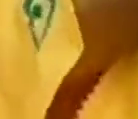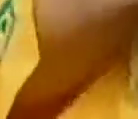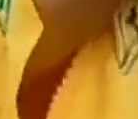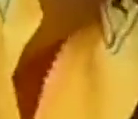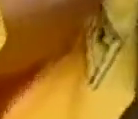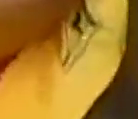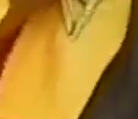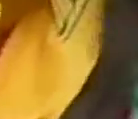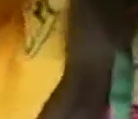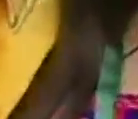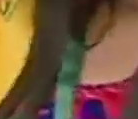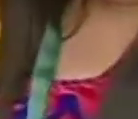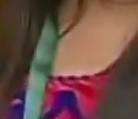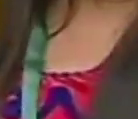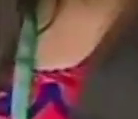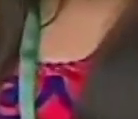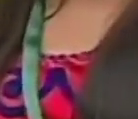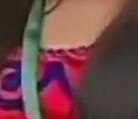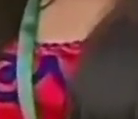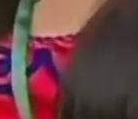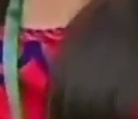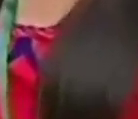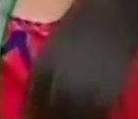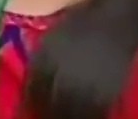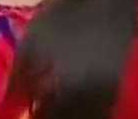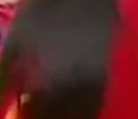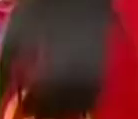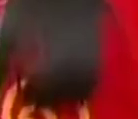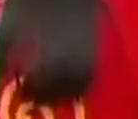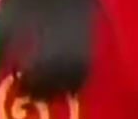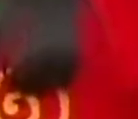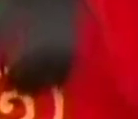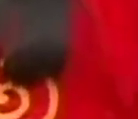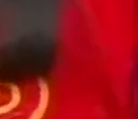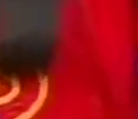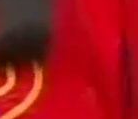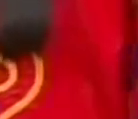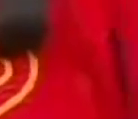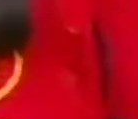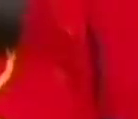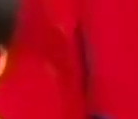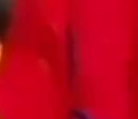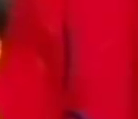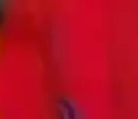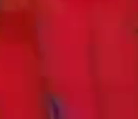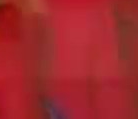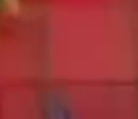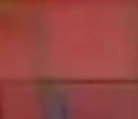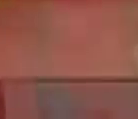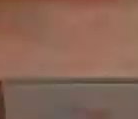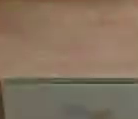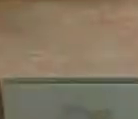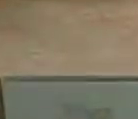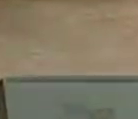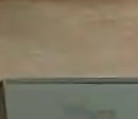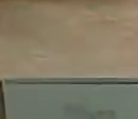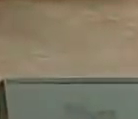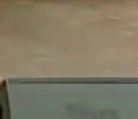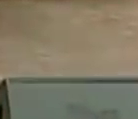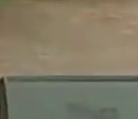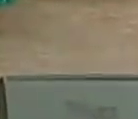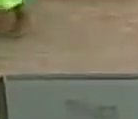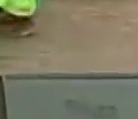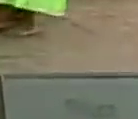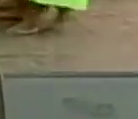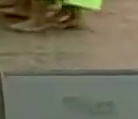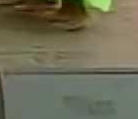nacona. Pina danola, pina danola. En el cuerpo con